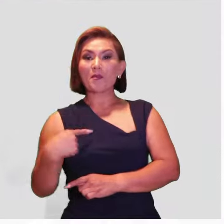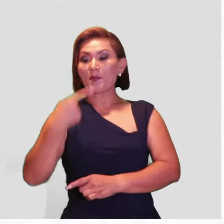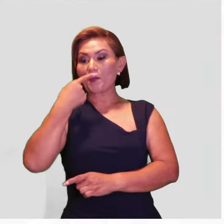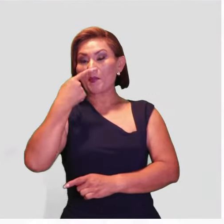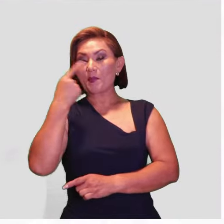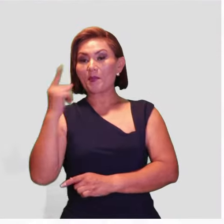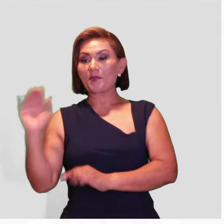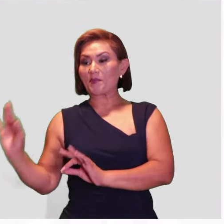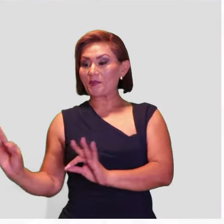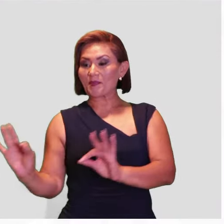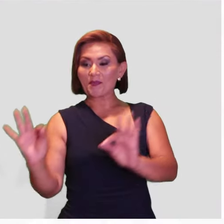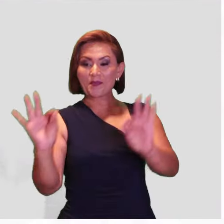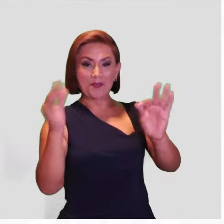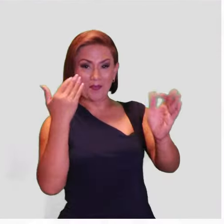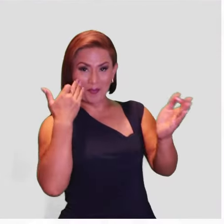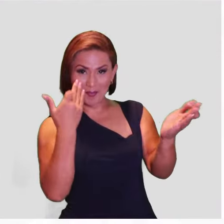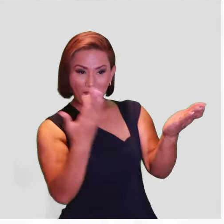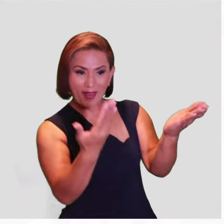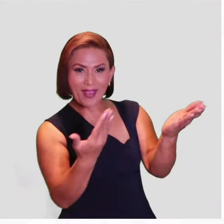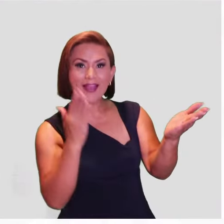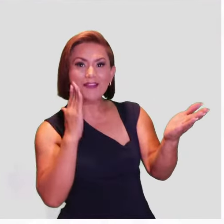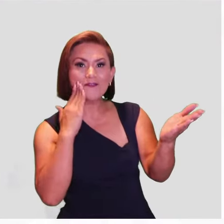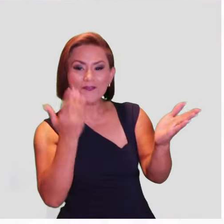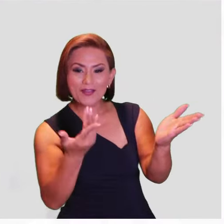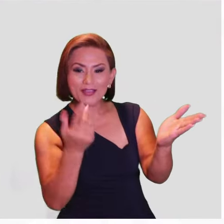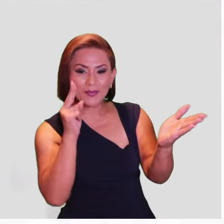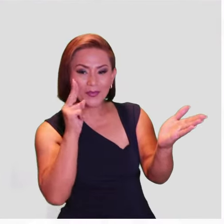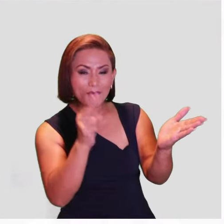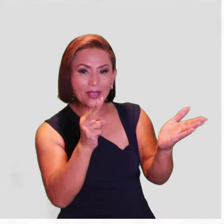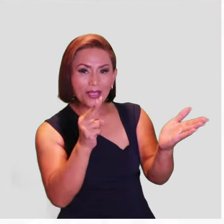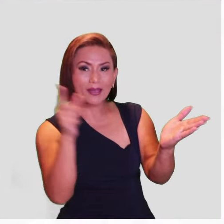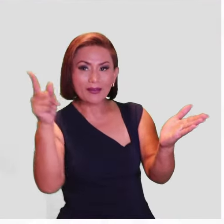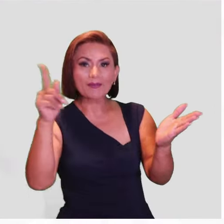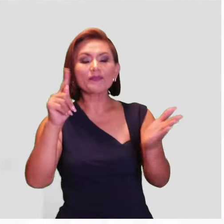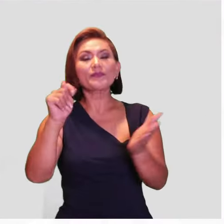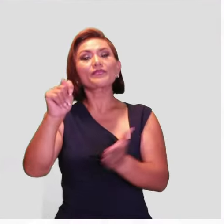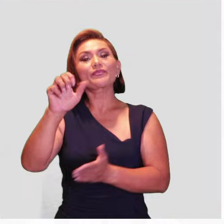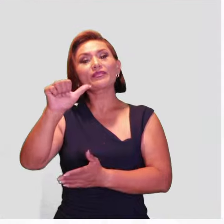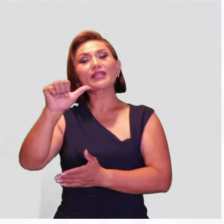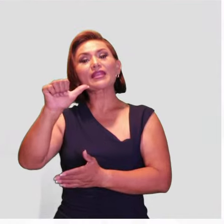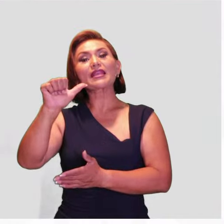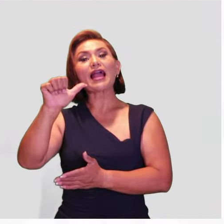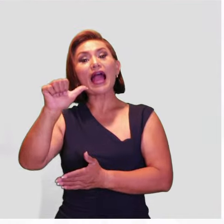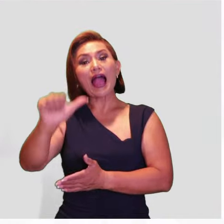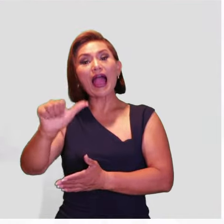tenemos, que por cierto los tienen en Atlixco, Puebla,